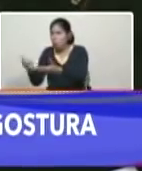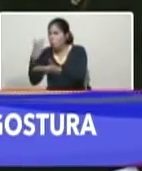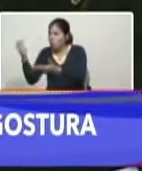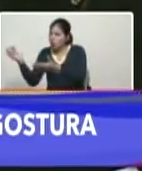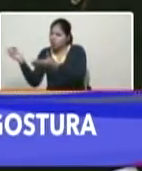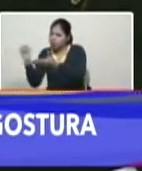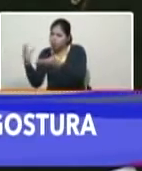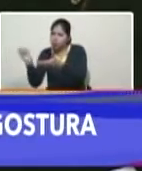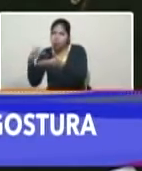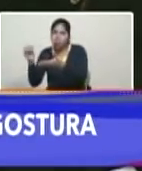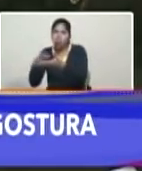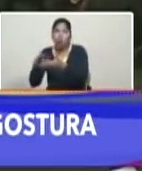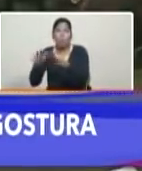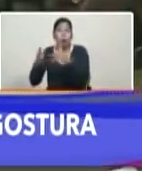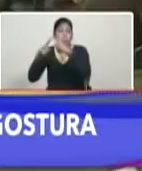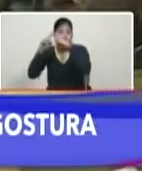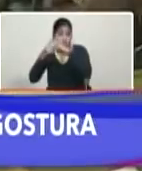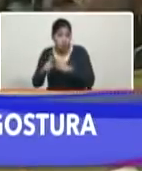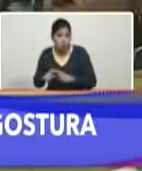Se calcula,